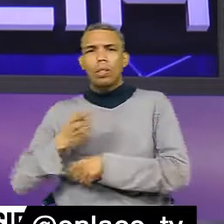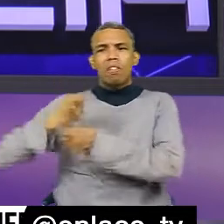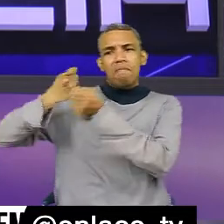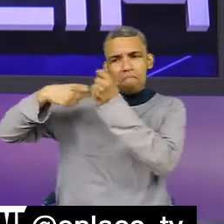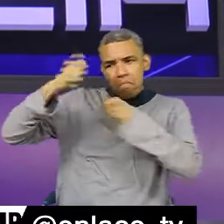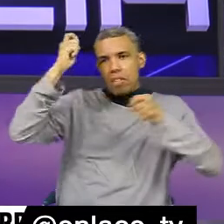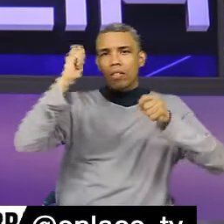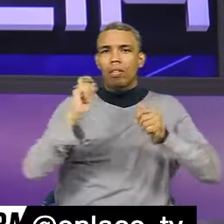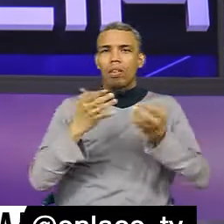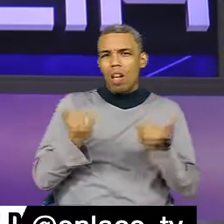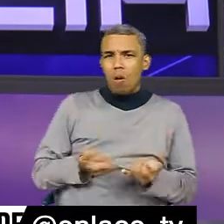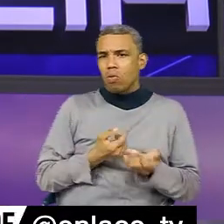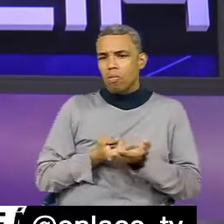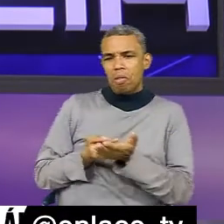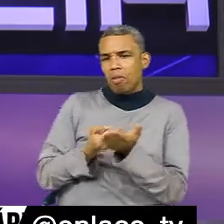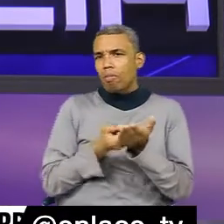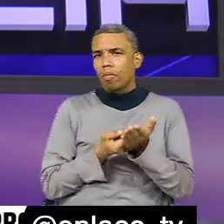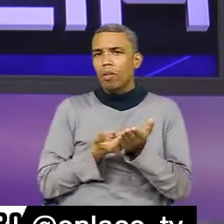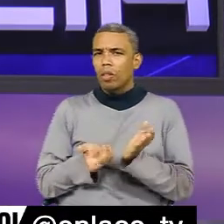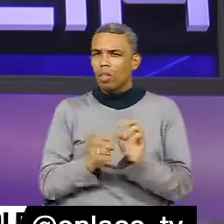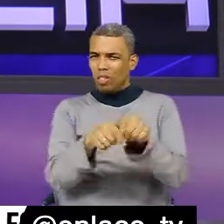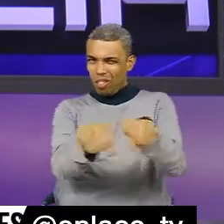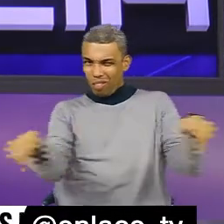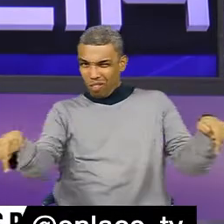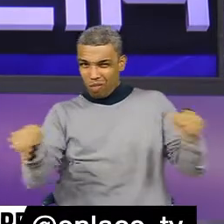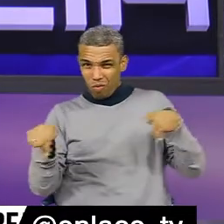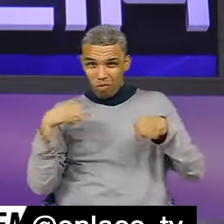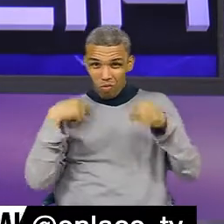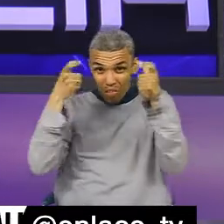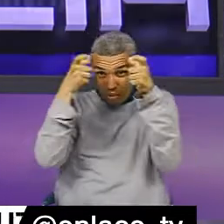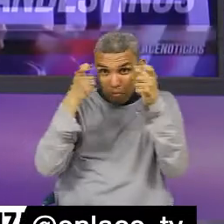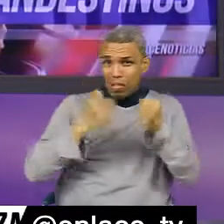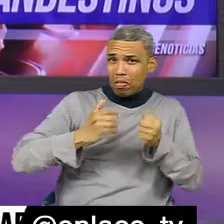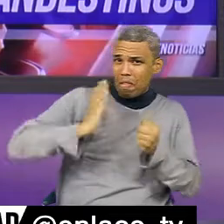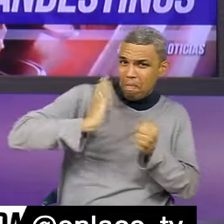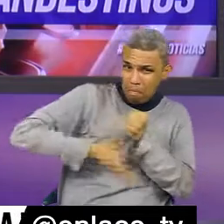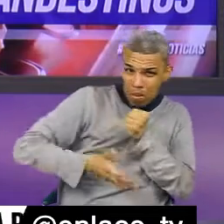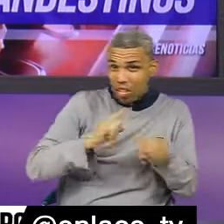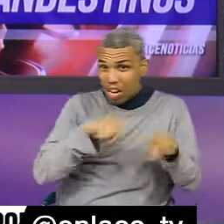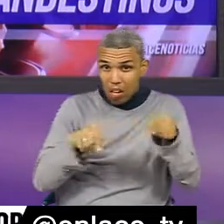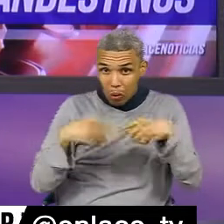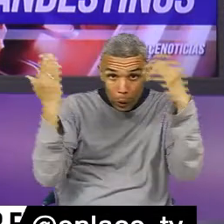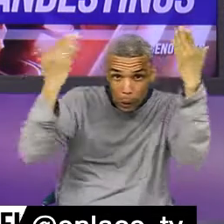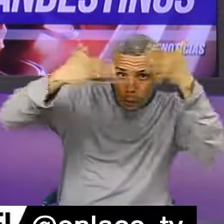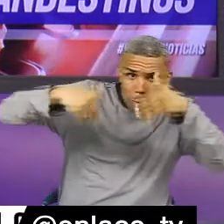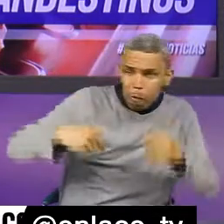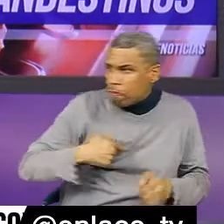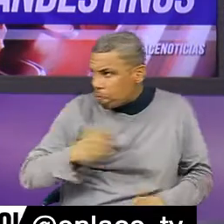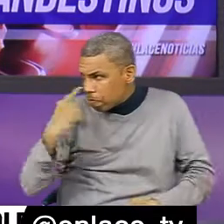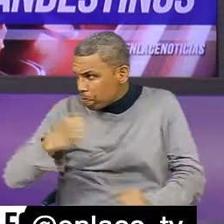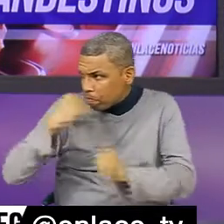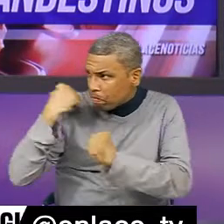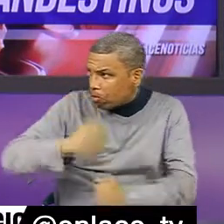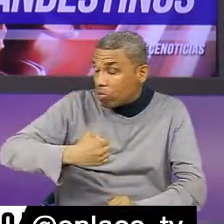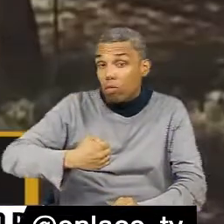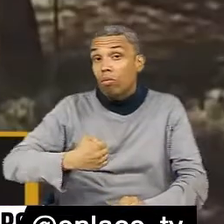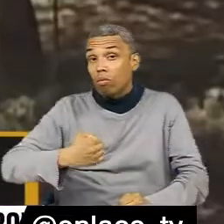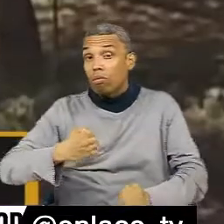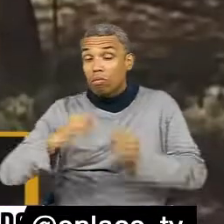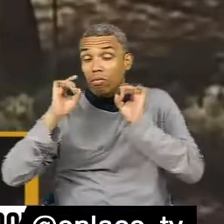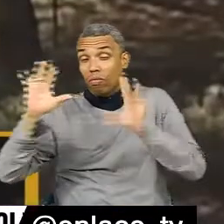municipales para analizar el crecimiento de mataderos clandestinos en la ciudad. Enlace Noticias conoció que se adoptarán medidas estrictas.